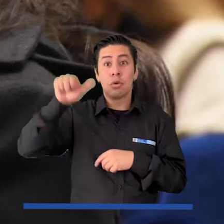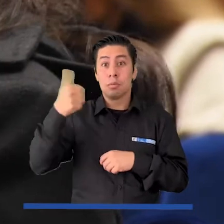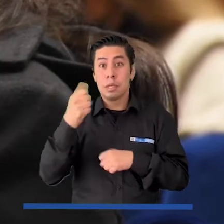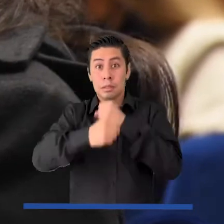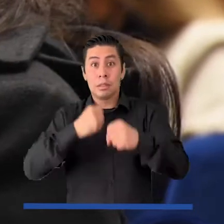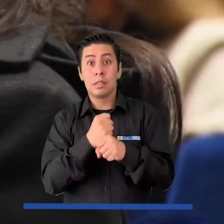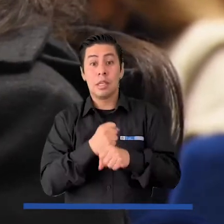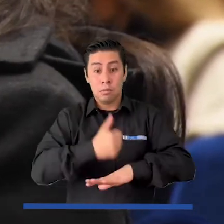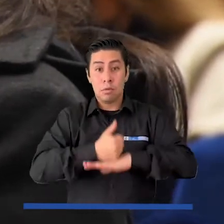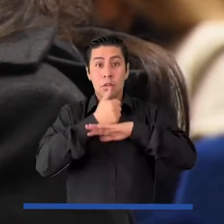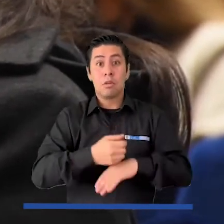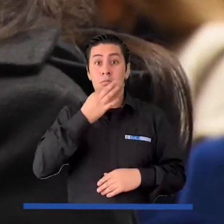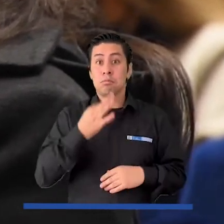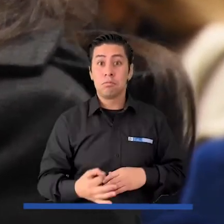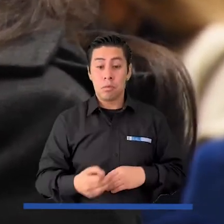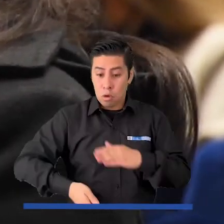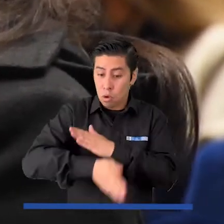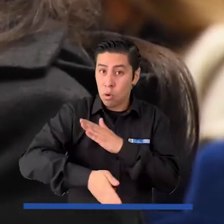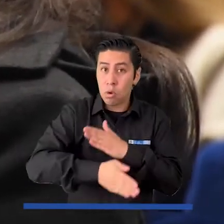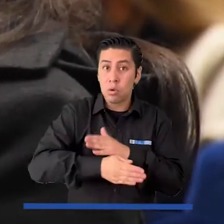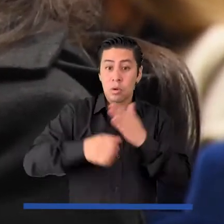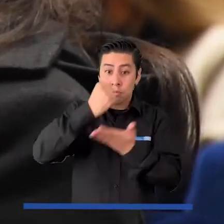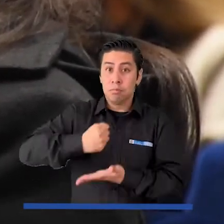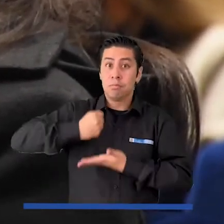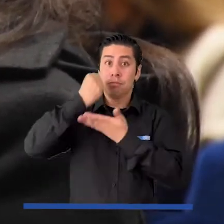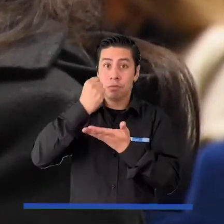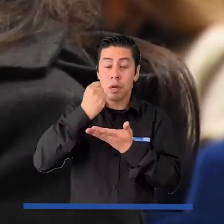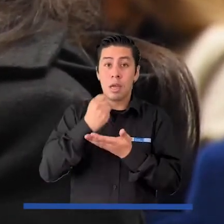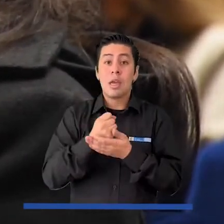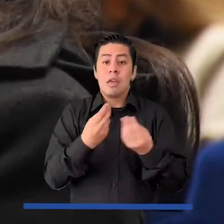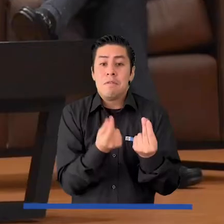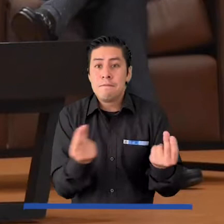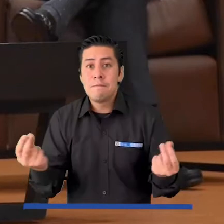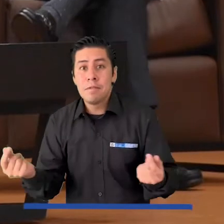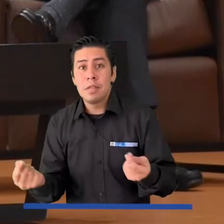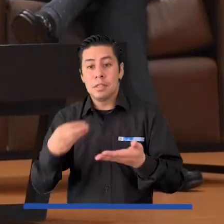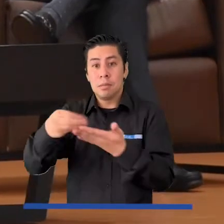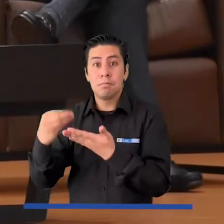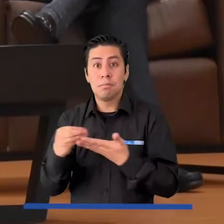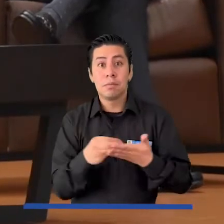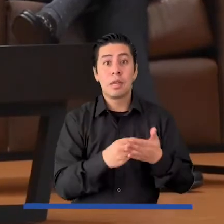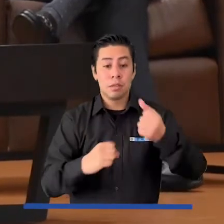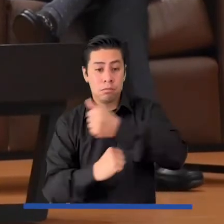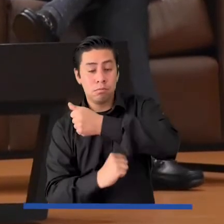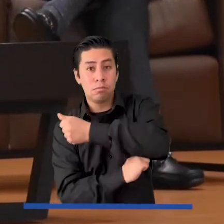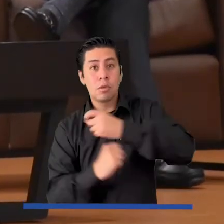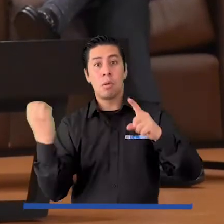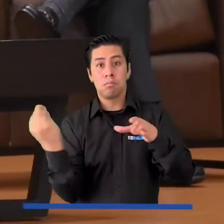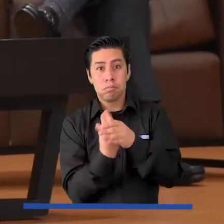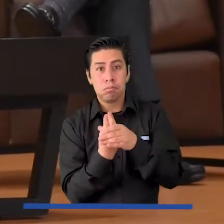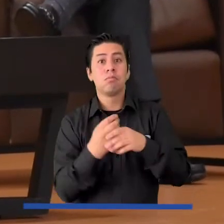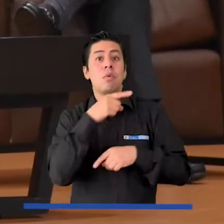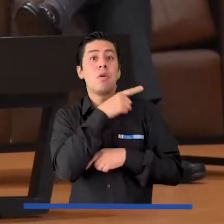referirse a los principales retos que se deben superar en los próximos 10 años, el director aseguró que se debe mantener la línea de destinación presupuestal y eficiencia